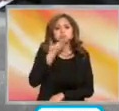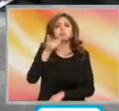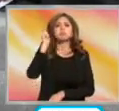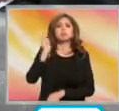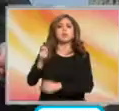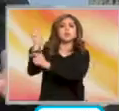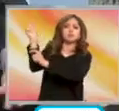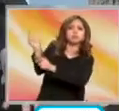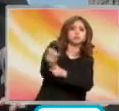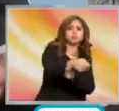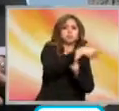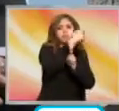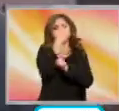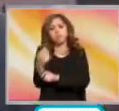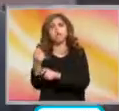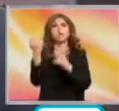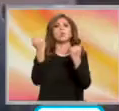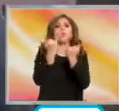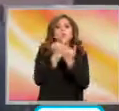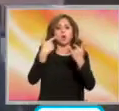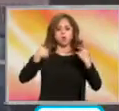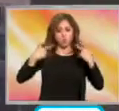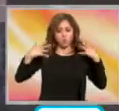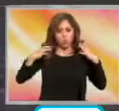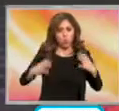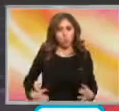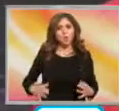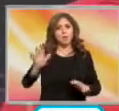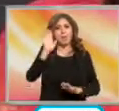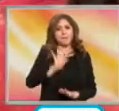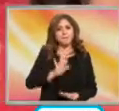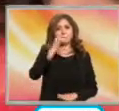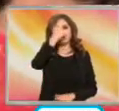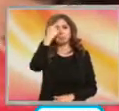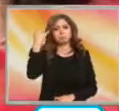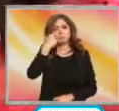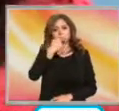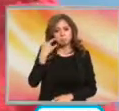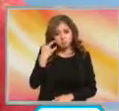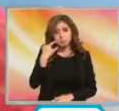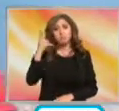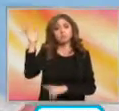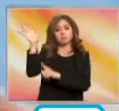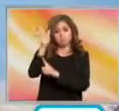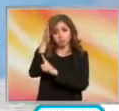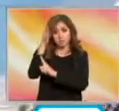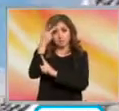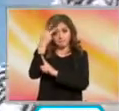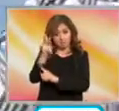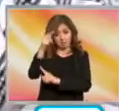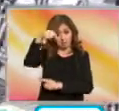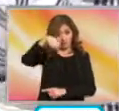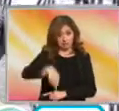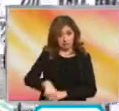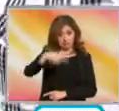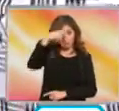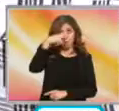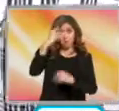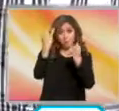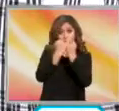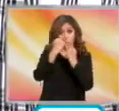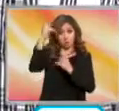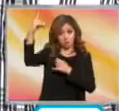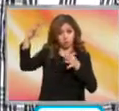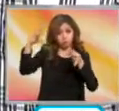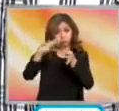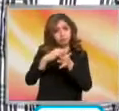banderas, incluso en ropa interior, en muchas cosas. Sí. Nosotros tenemos una tradición más estricta. Para nosotros no nos